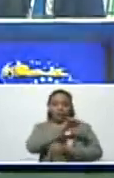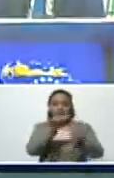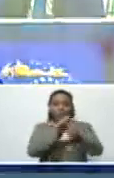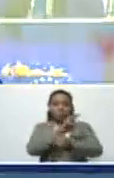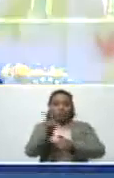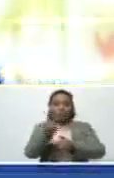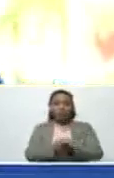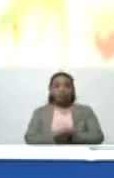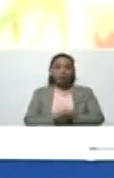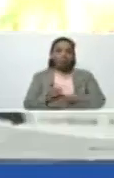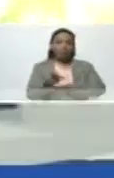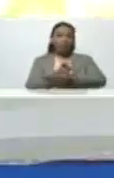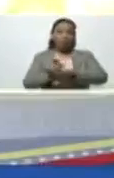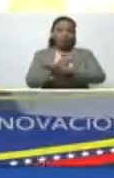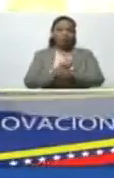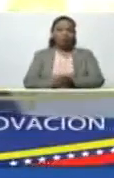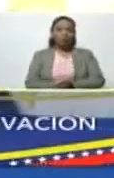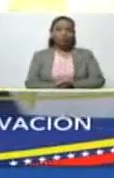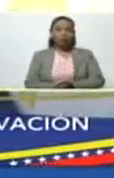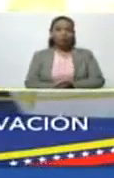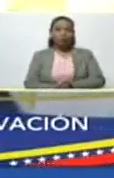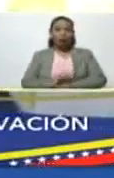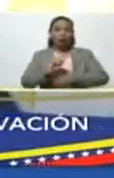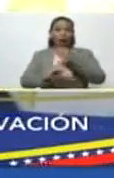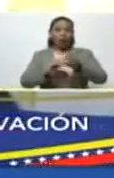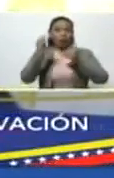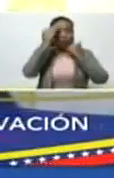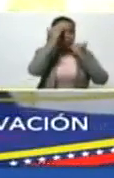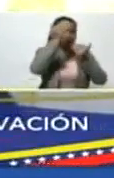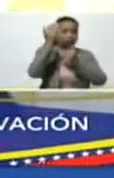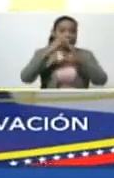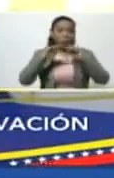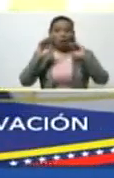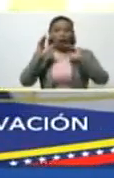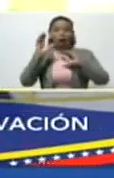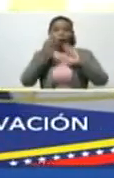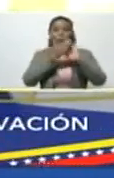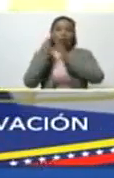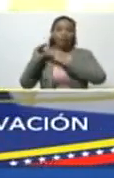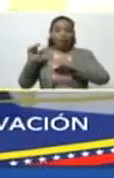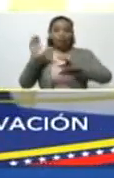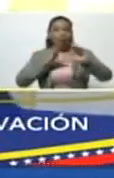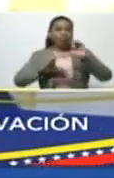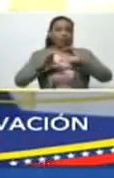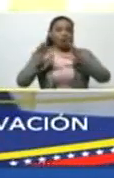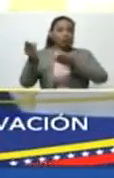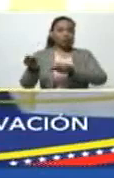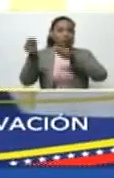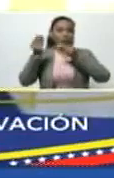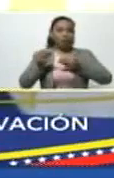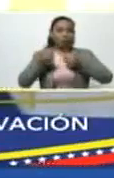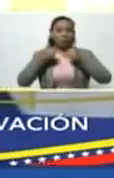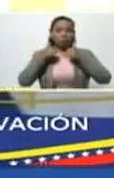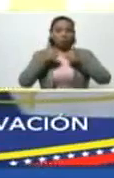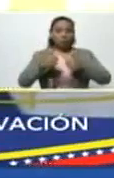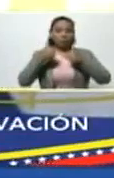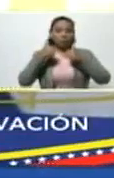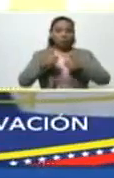vicepresidenta de Gobierno, bueno, les dé un saludo a toda la comunidad científica. Nos han dejado bien, pero